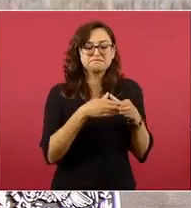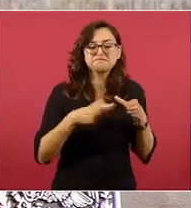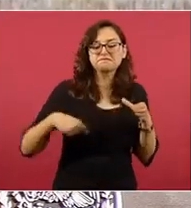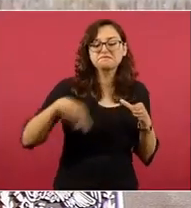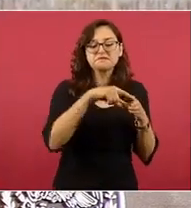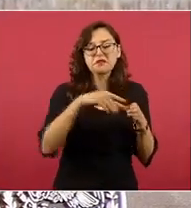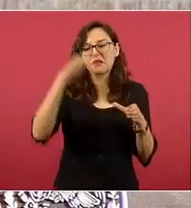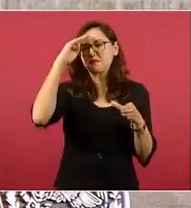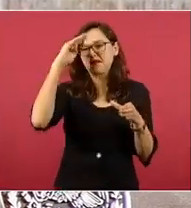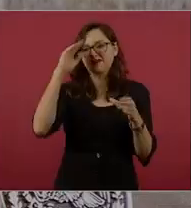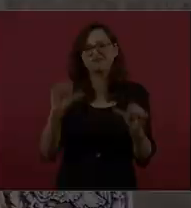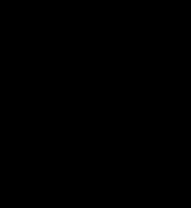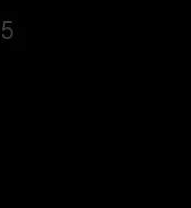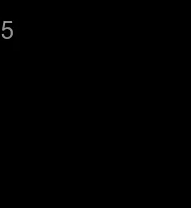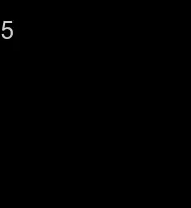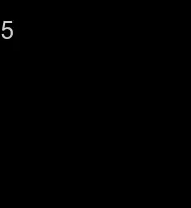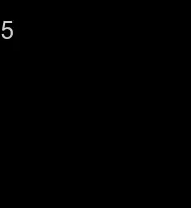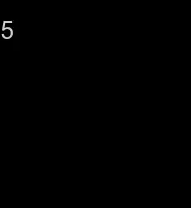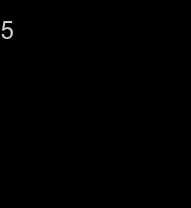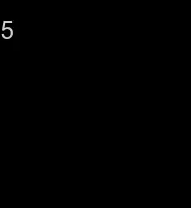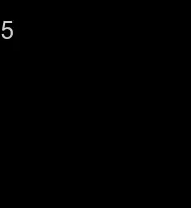antidemocráticos, racistas,